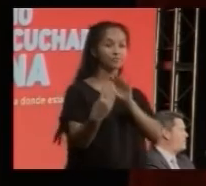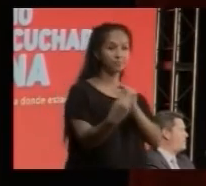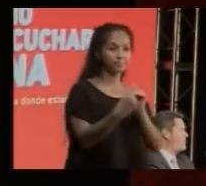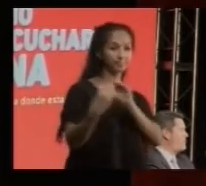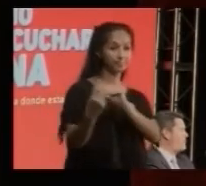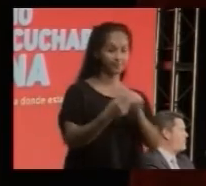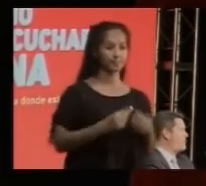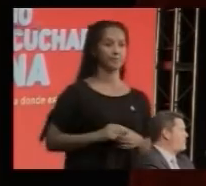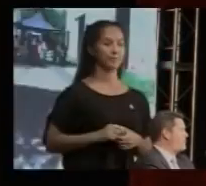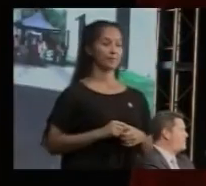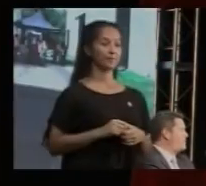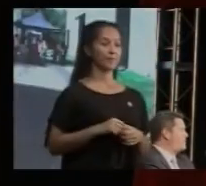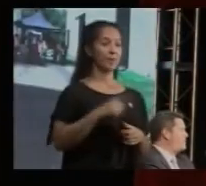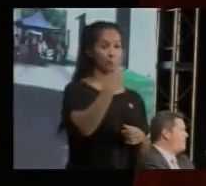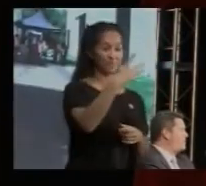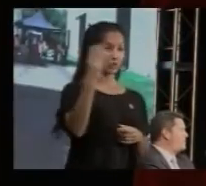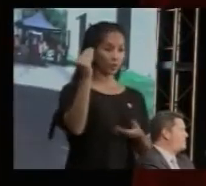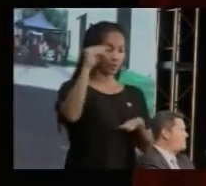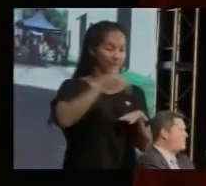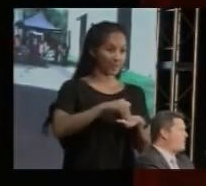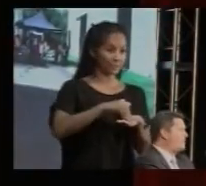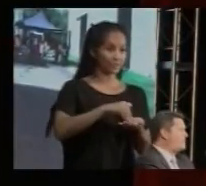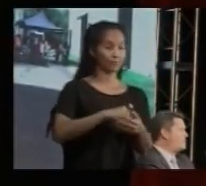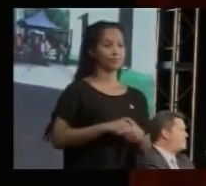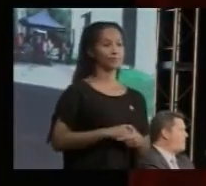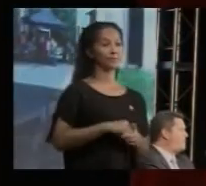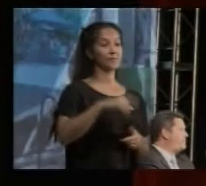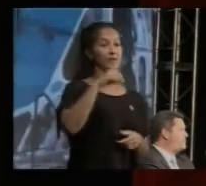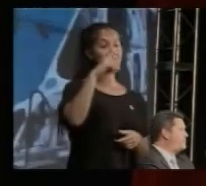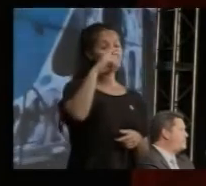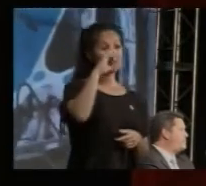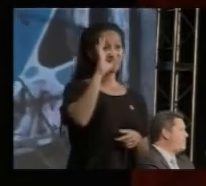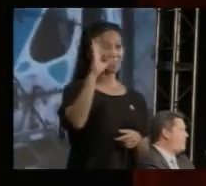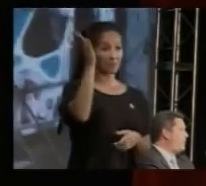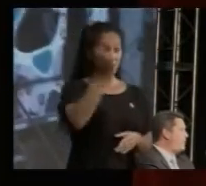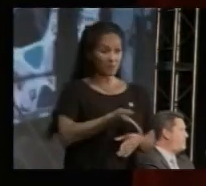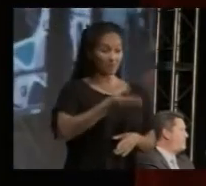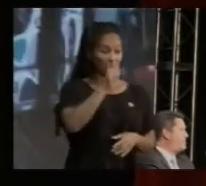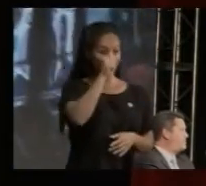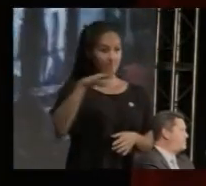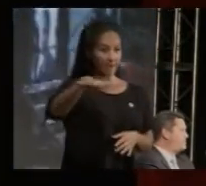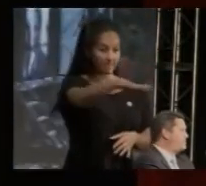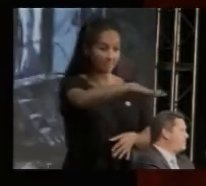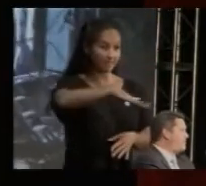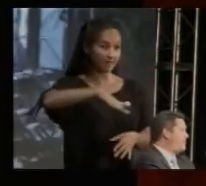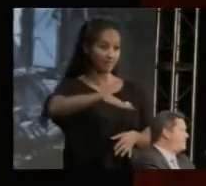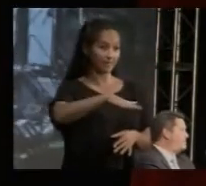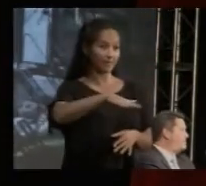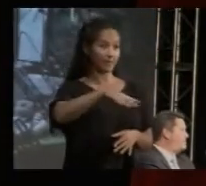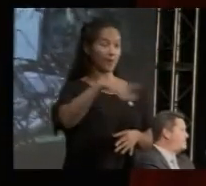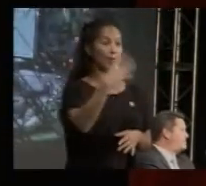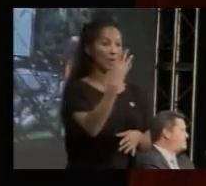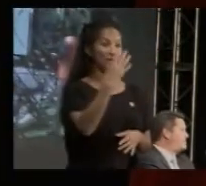millones de pesos. Queremos al final de nuestro mandato que más del 70% del parque lumínico de la ciudad, que son casi